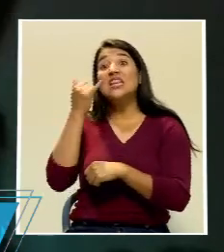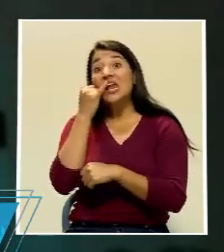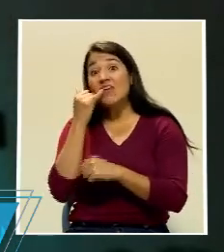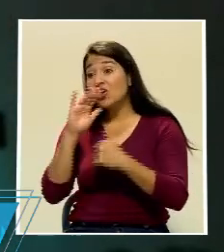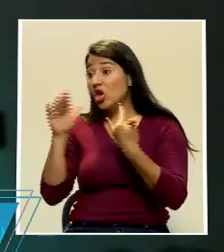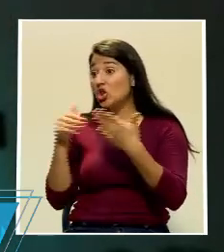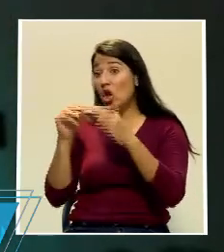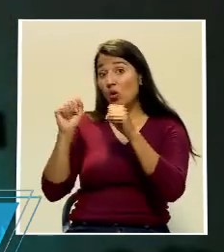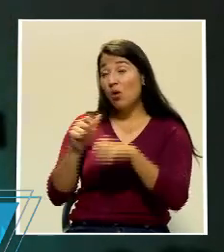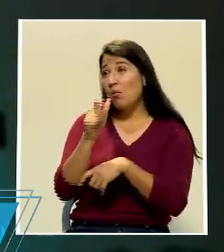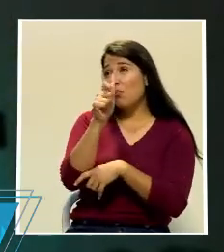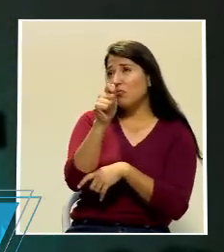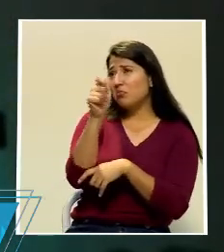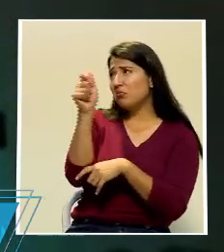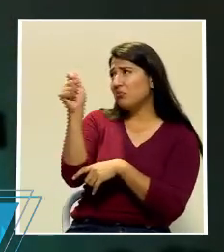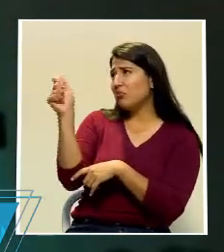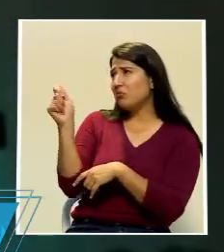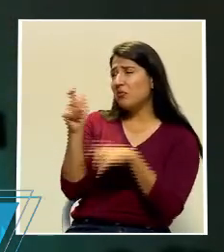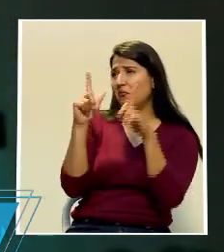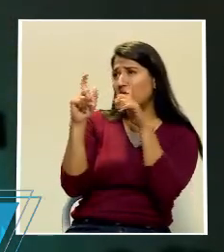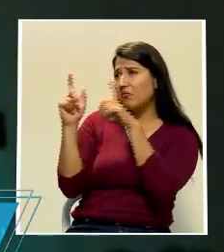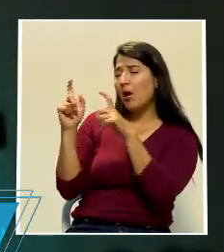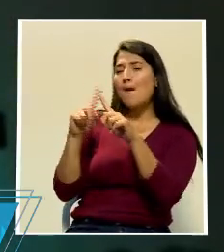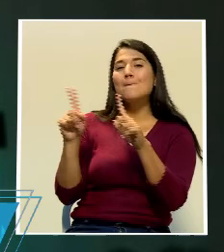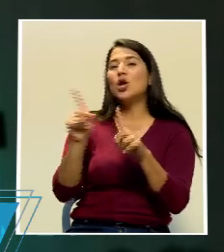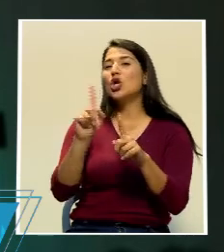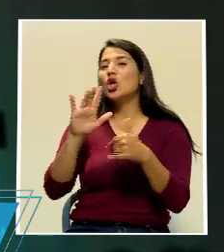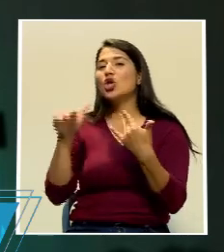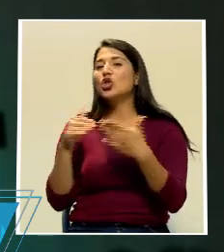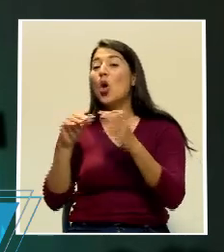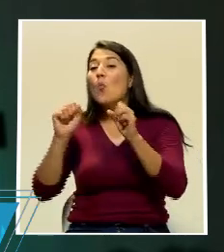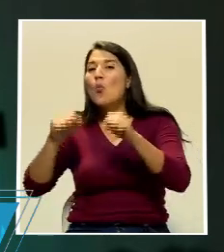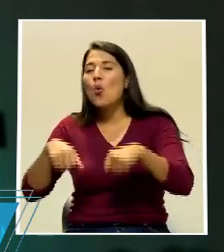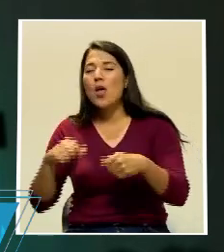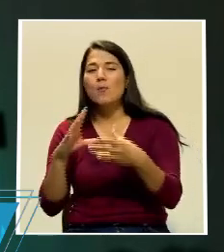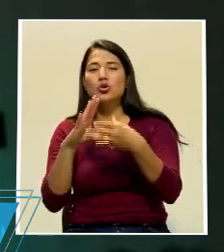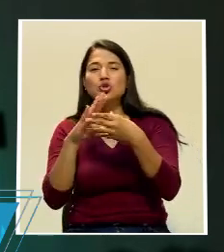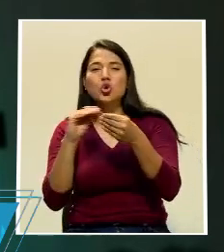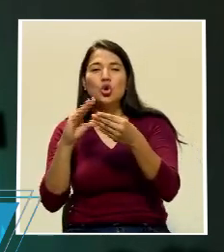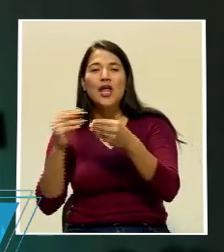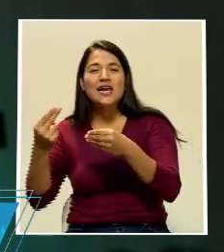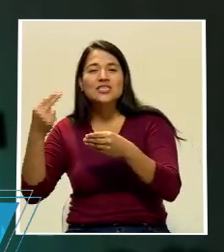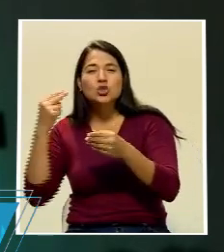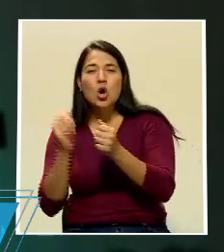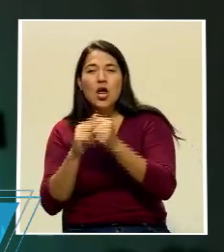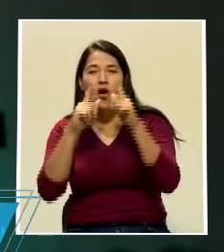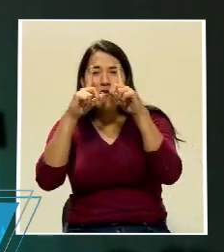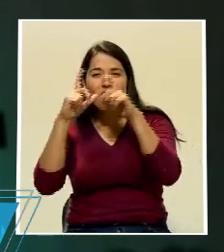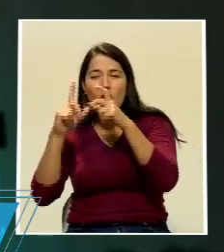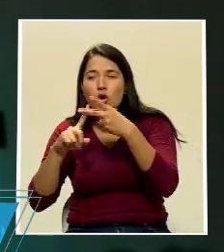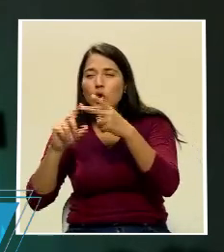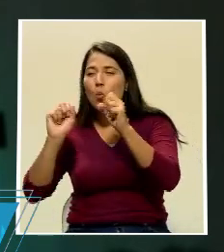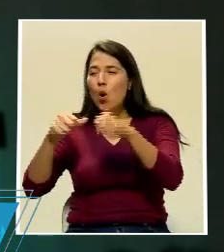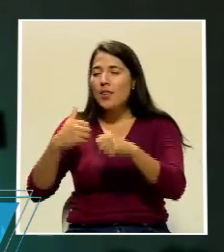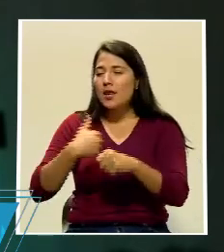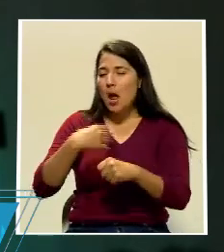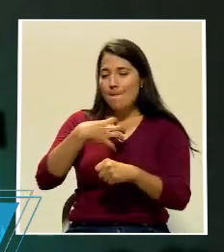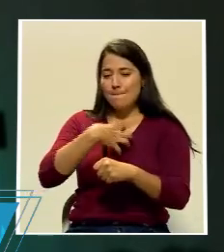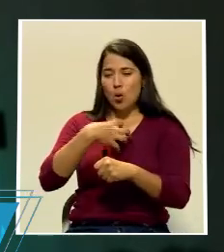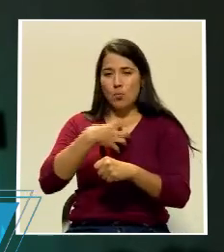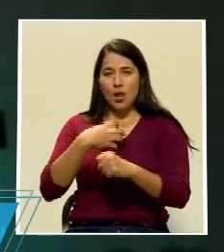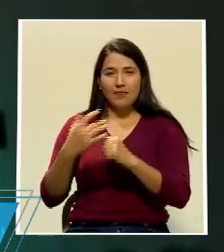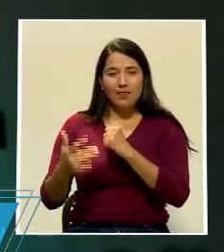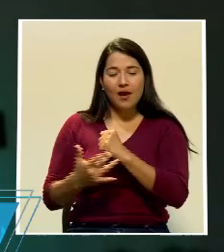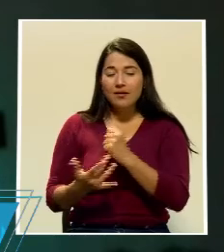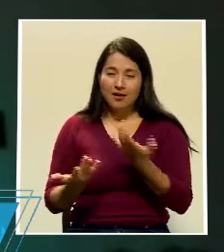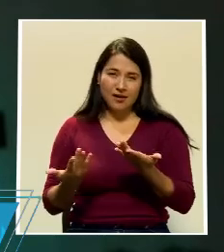fotos, pero no todos podemos crear una narrativa coherente, poder desarrollar un estilo, etc.